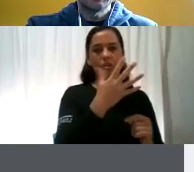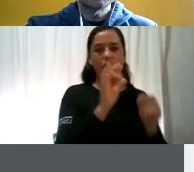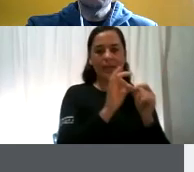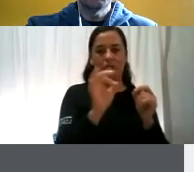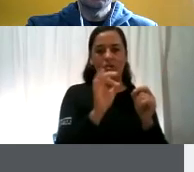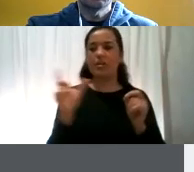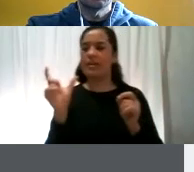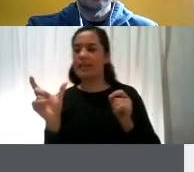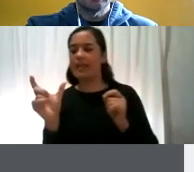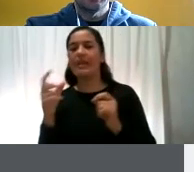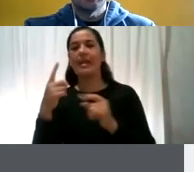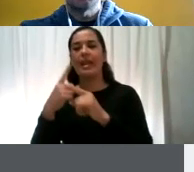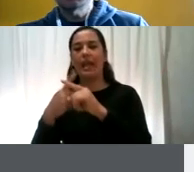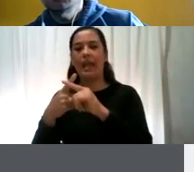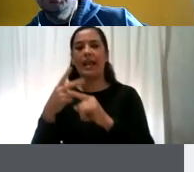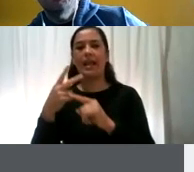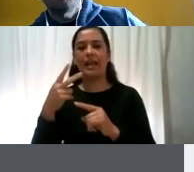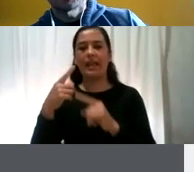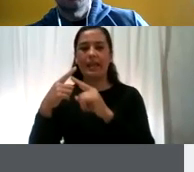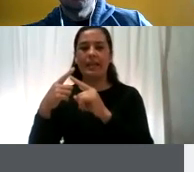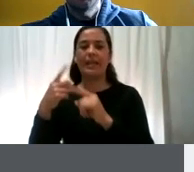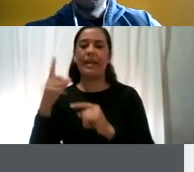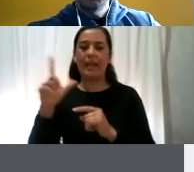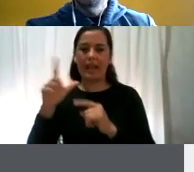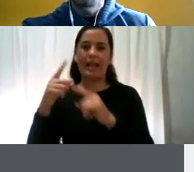Dice que en el tramo I, en la dirección I,